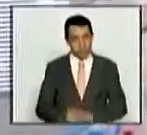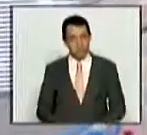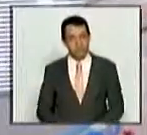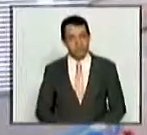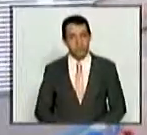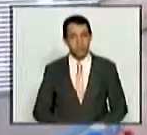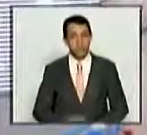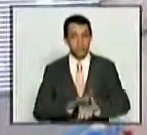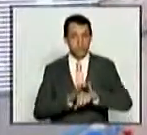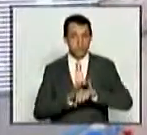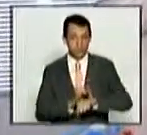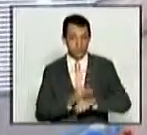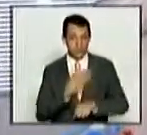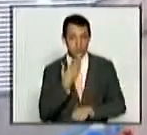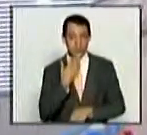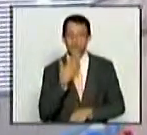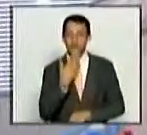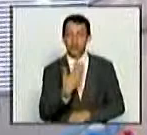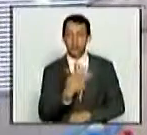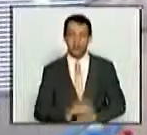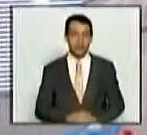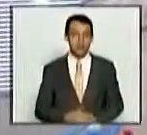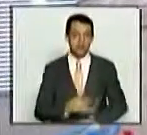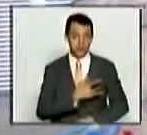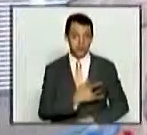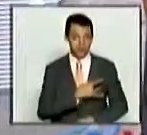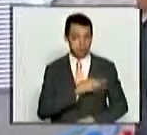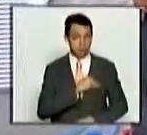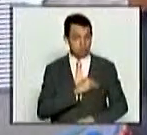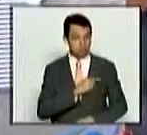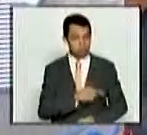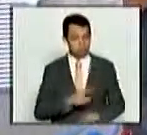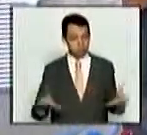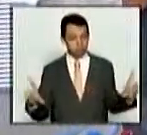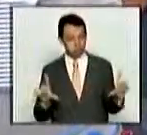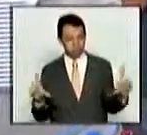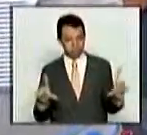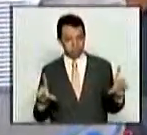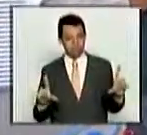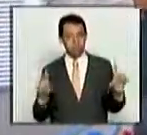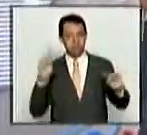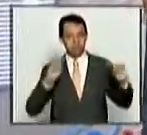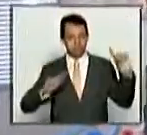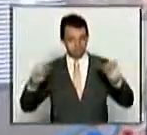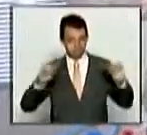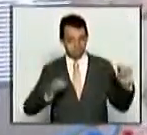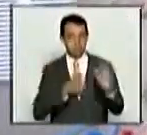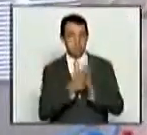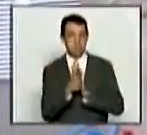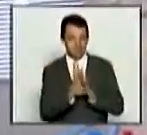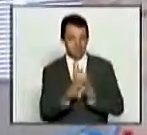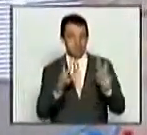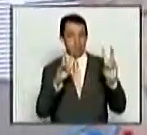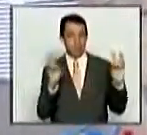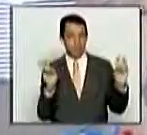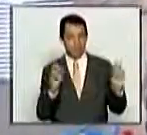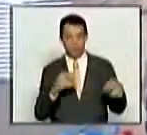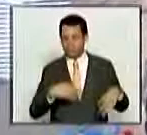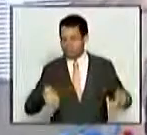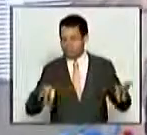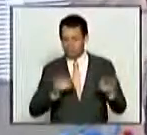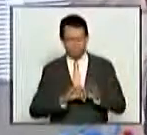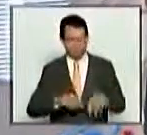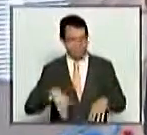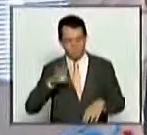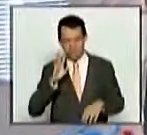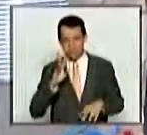Doctor Rojas, muy buenos días y es muy placentero para mí estar hoy acá a hablar sobre un tema tan importante